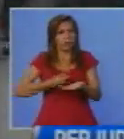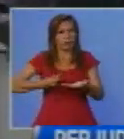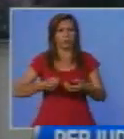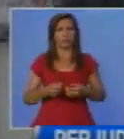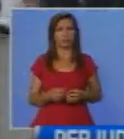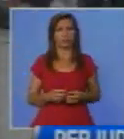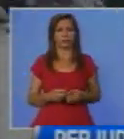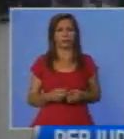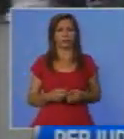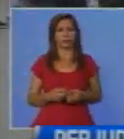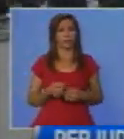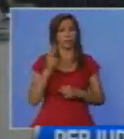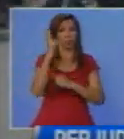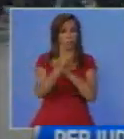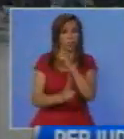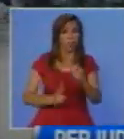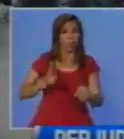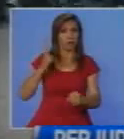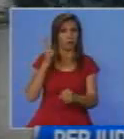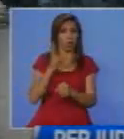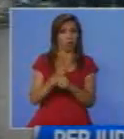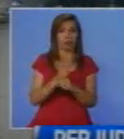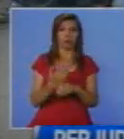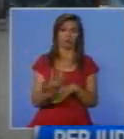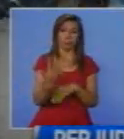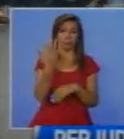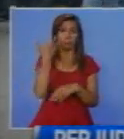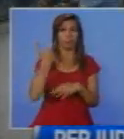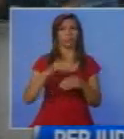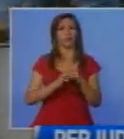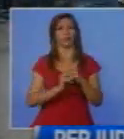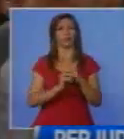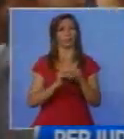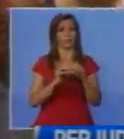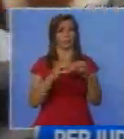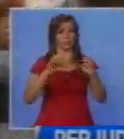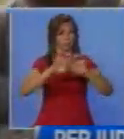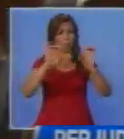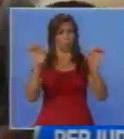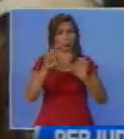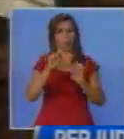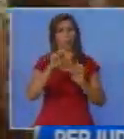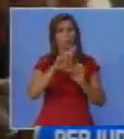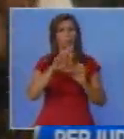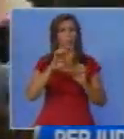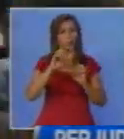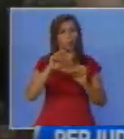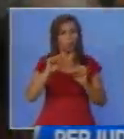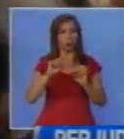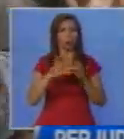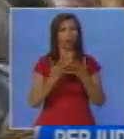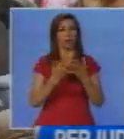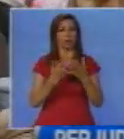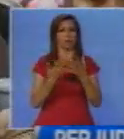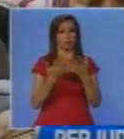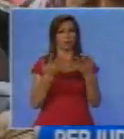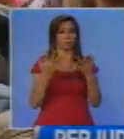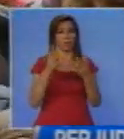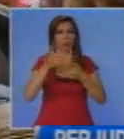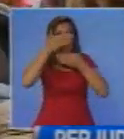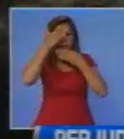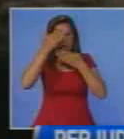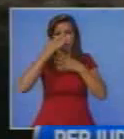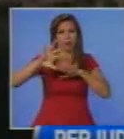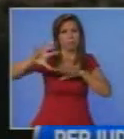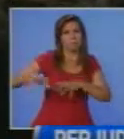Y es que han pasado 2 años desde que se destapó la gran estafa de Unión Constructora y todavía ninguno de los